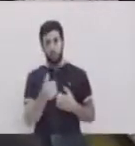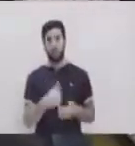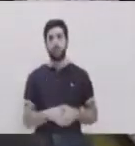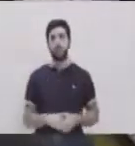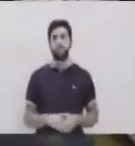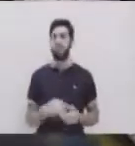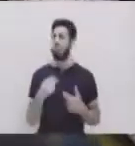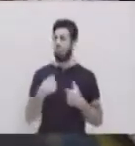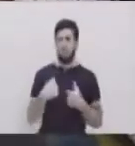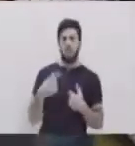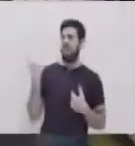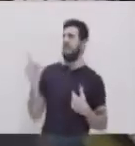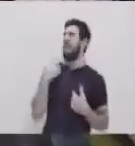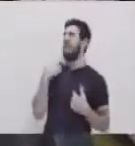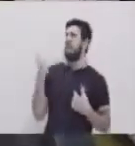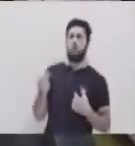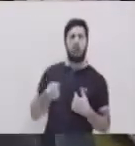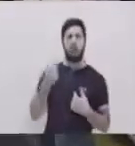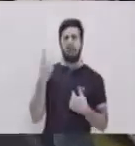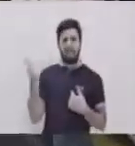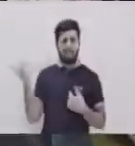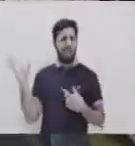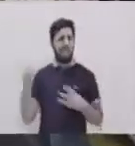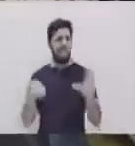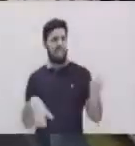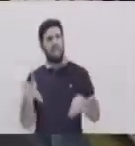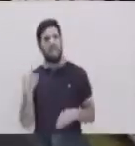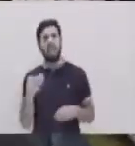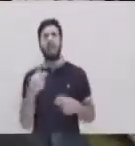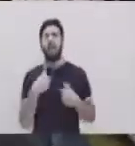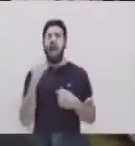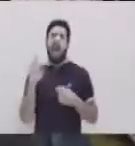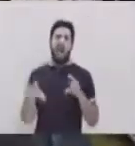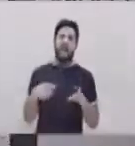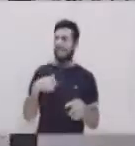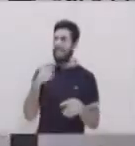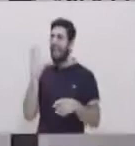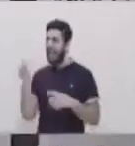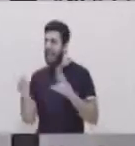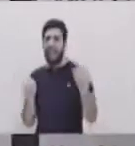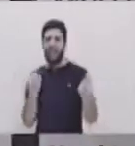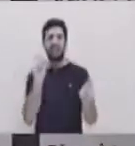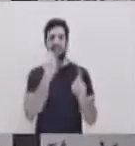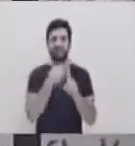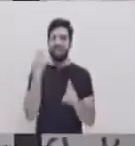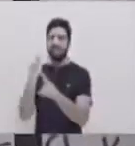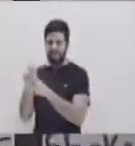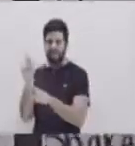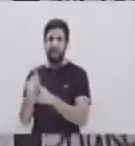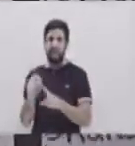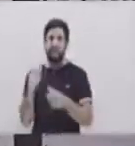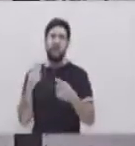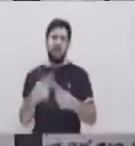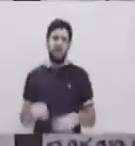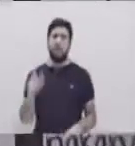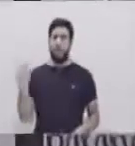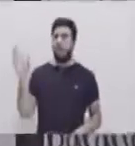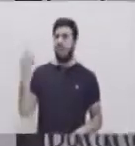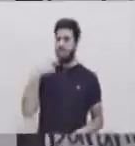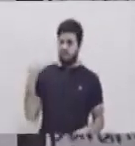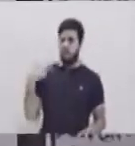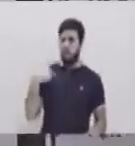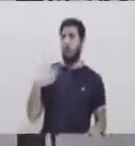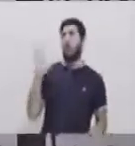Perfecto. Yo no muy le agarraba la onda y a veces entre broma y broma le tiraba sus puntaditas. Pero ella me salía con que solo en el